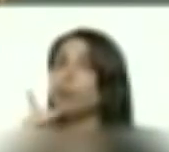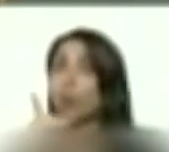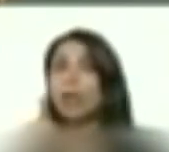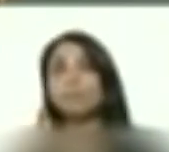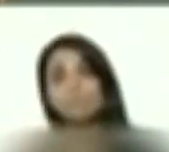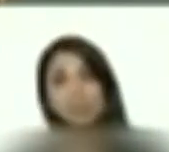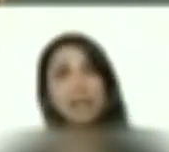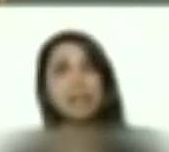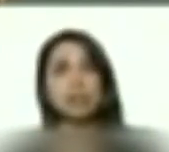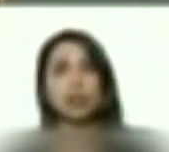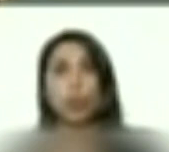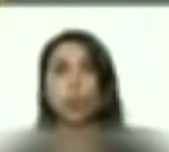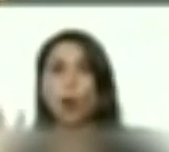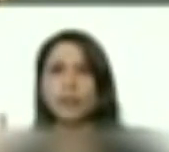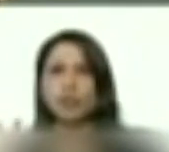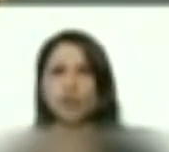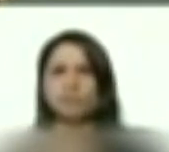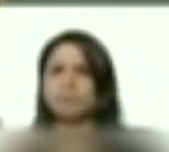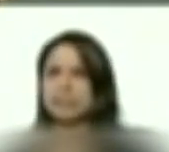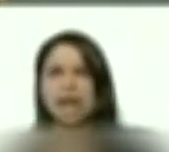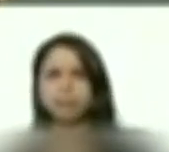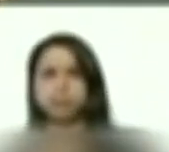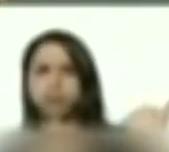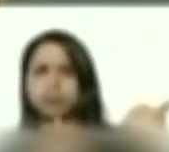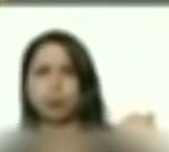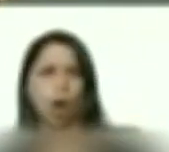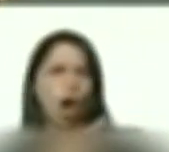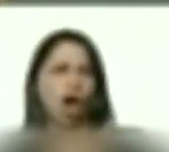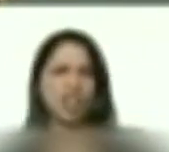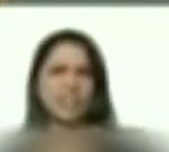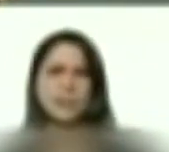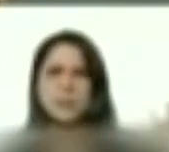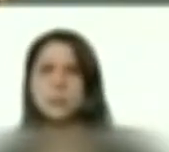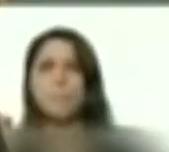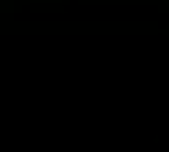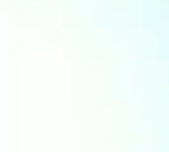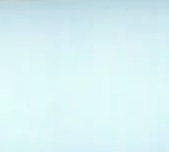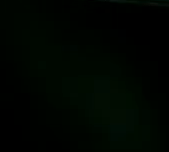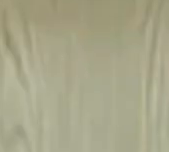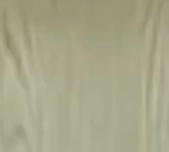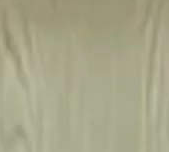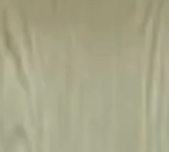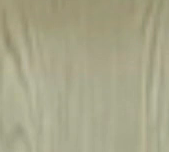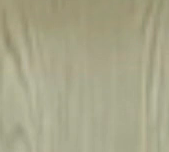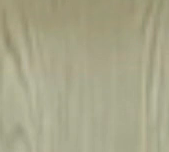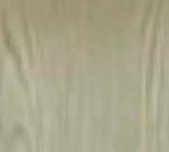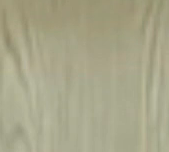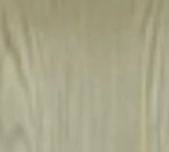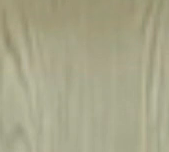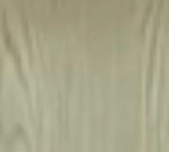de Washington, trajo órdenes precisas de incendiar Venezuela como sea. Ocurrió un